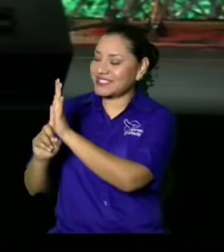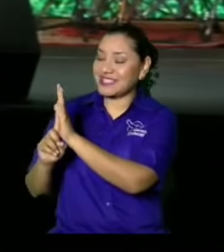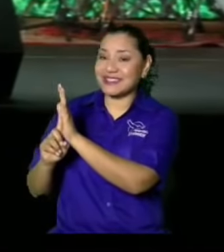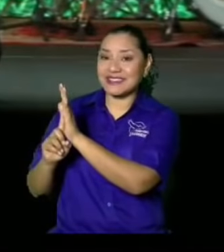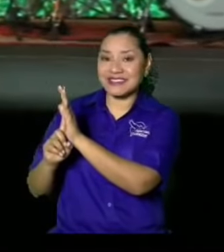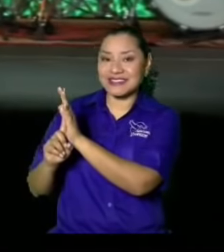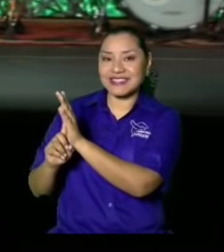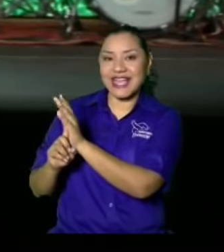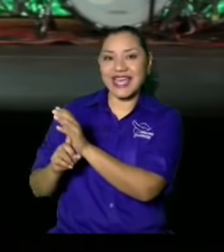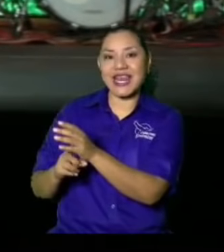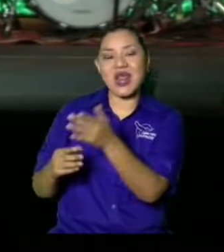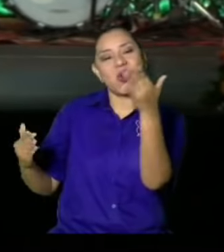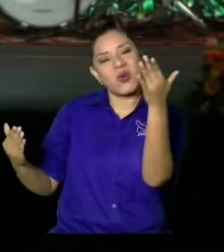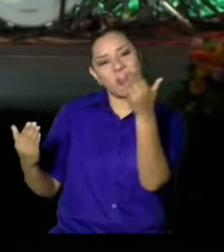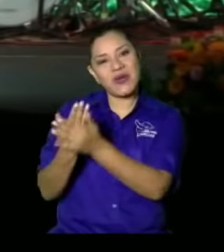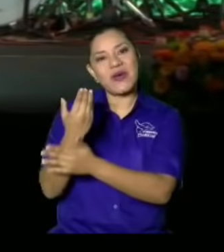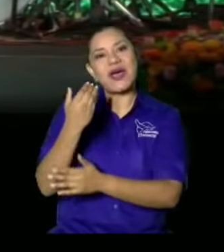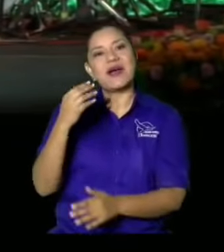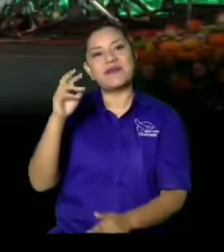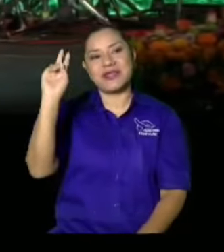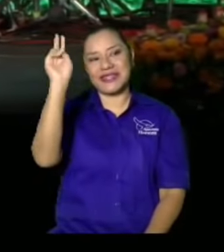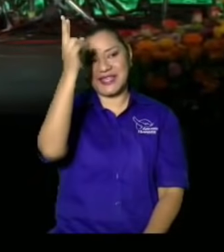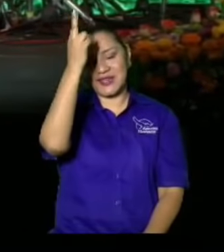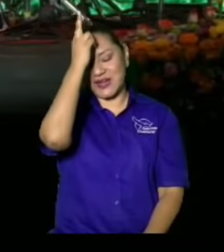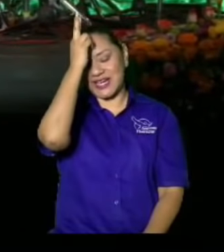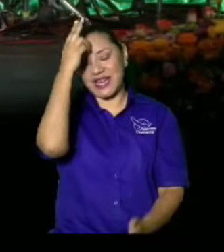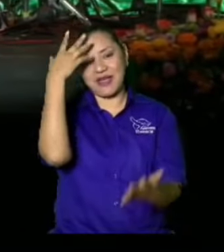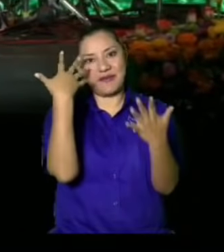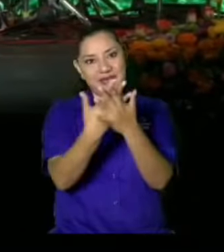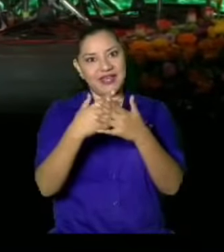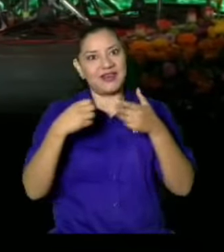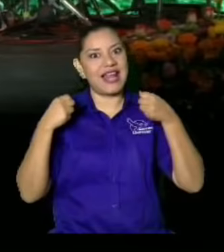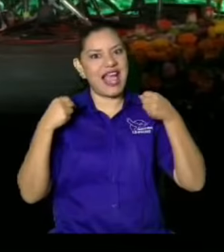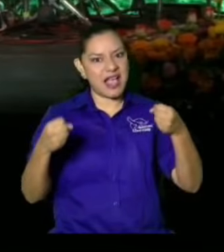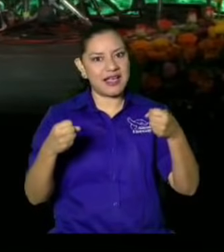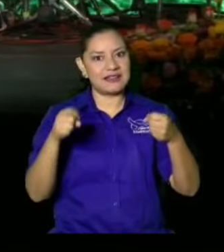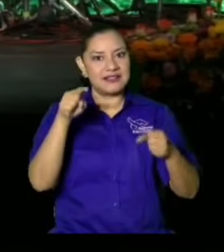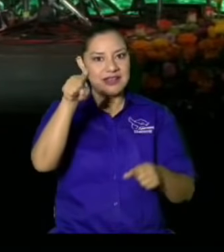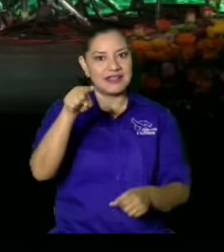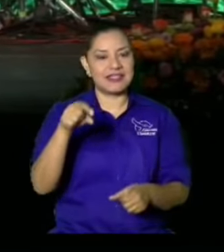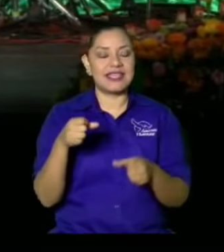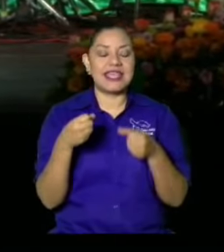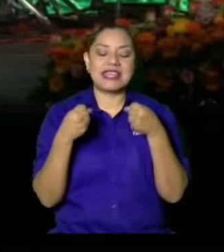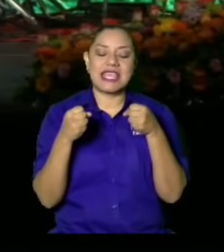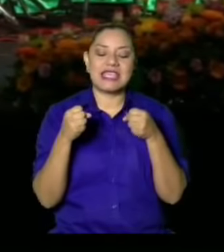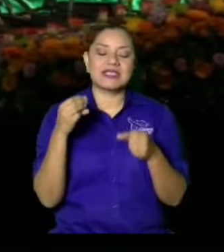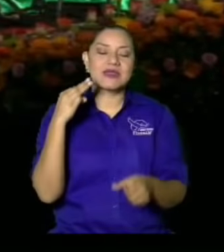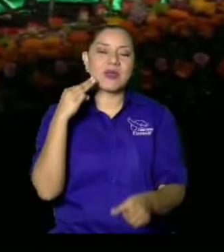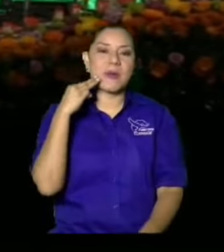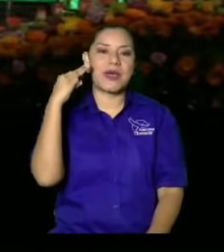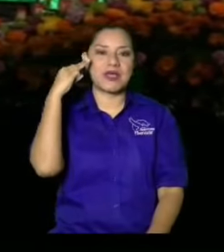nuevamente, pero te quiero decir, la cárcel te hizo madurar.